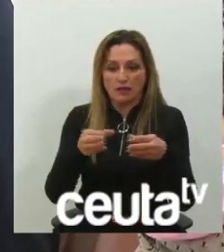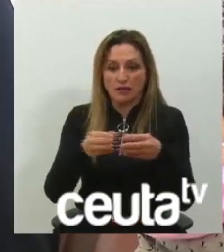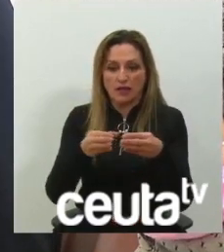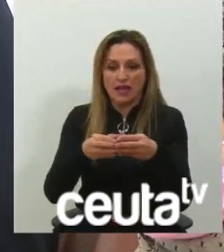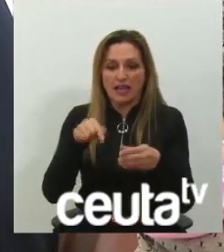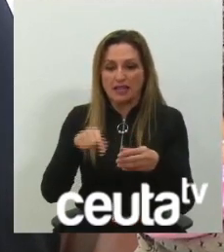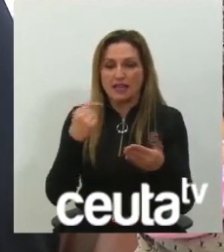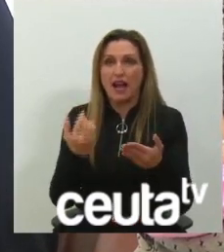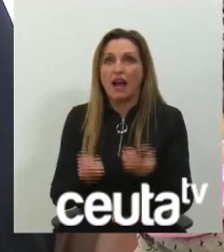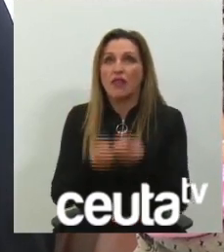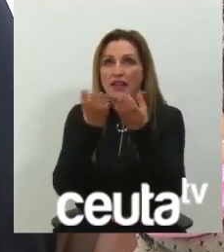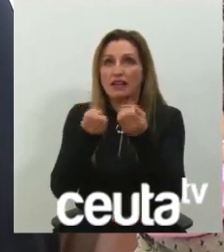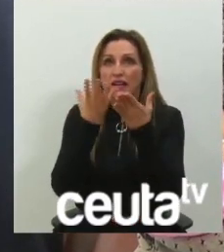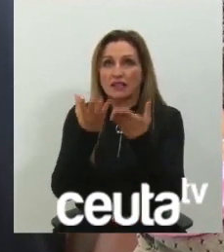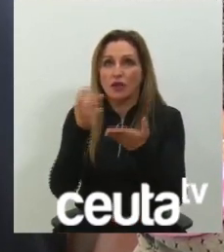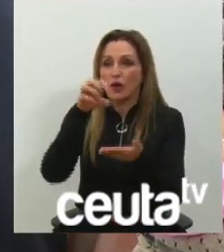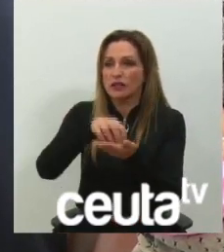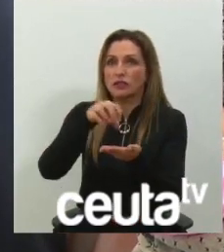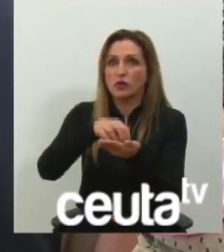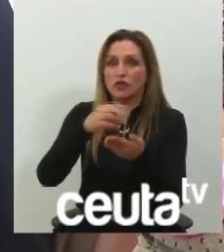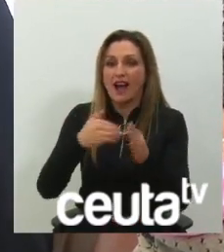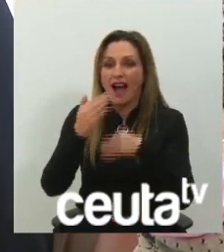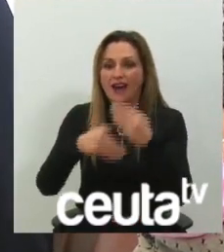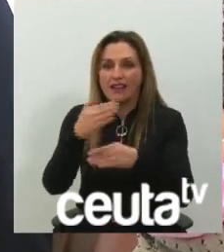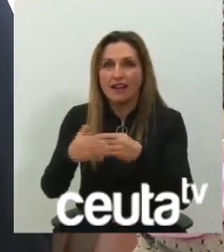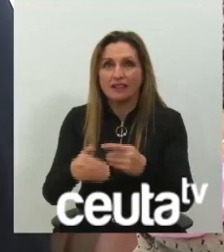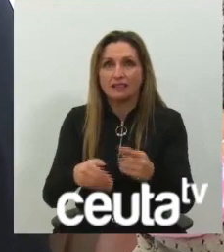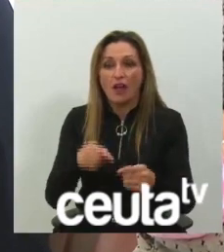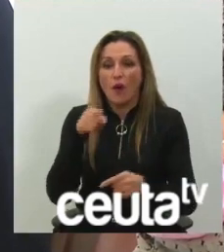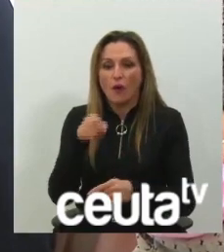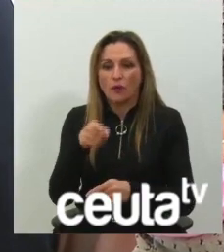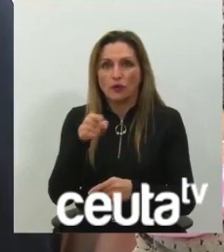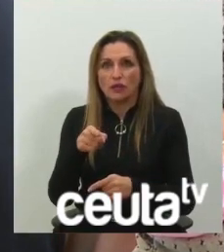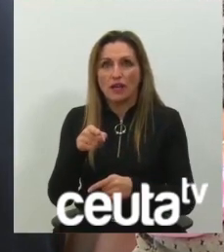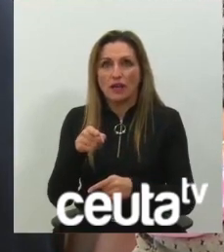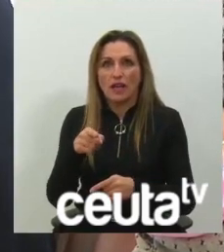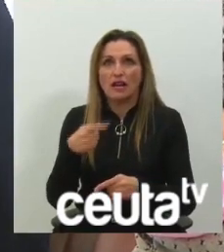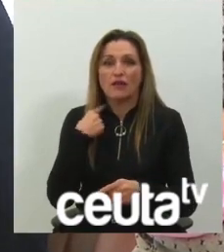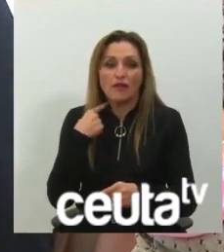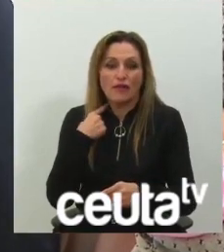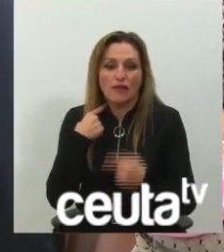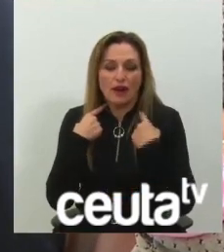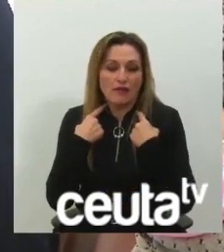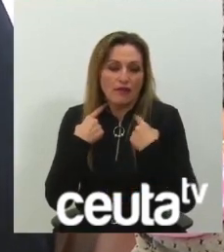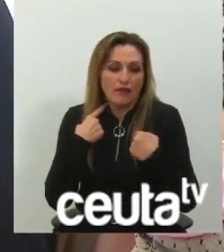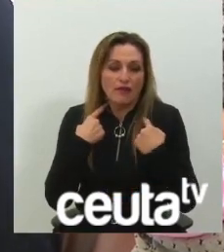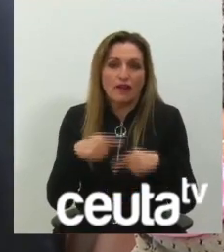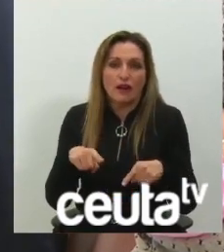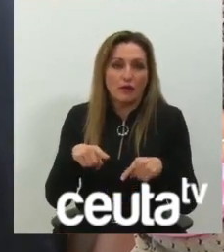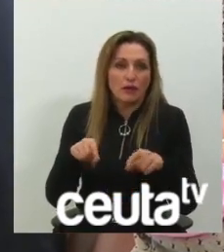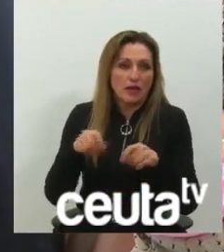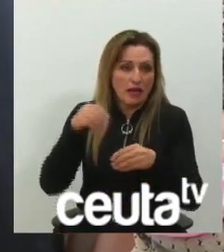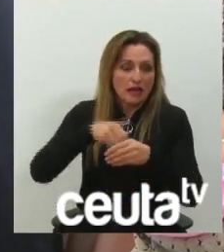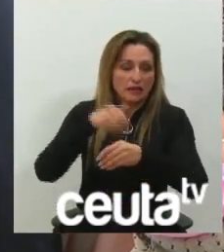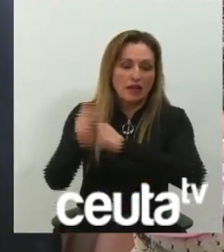adelante esa declaración institucional sabe por qué usted lo hace porque hasta hace poco usted y el fraude electoral en las redes sociales se manifestaban